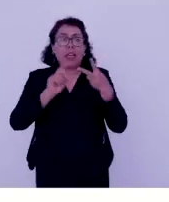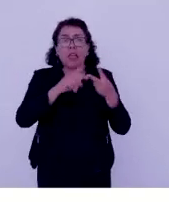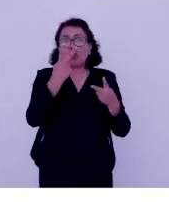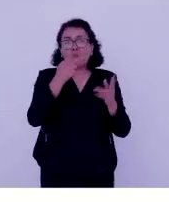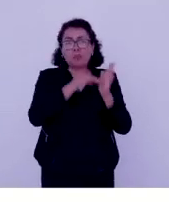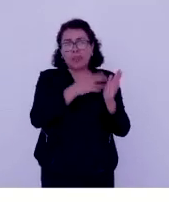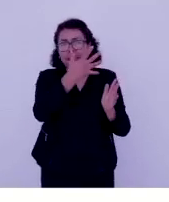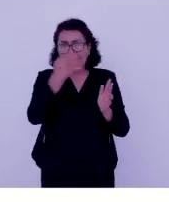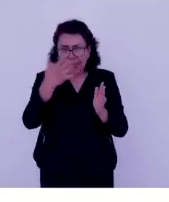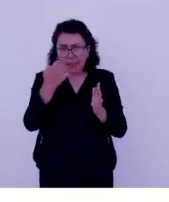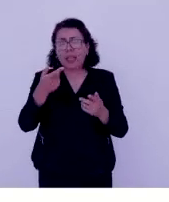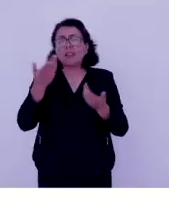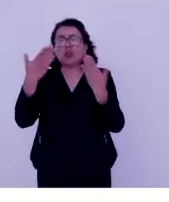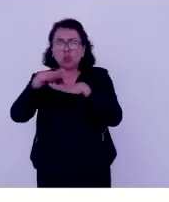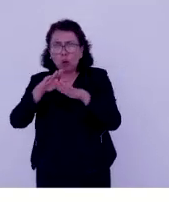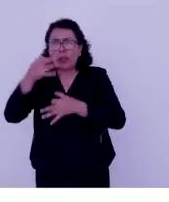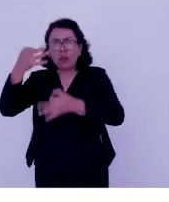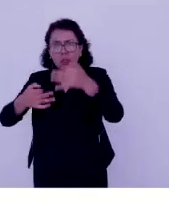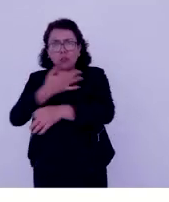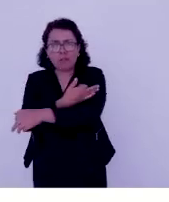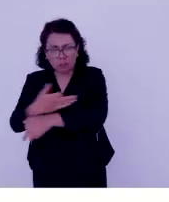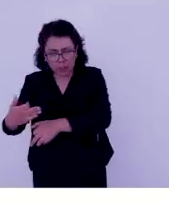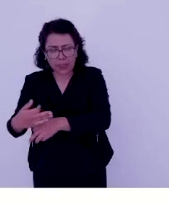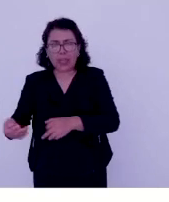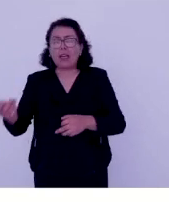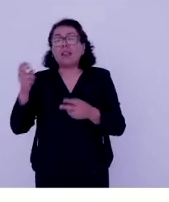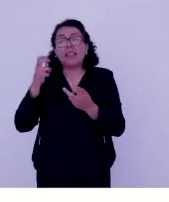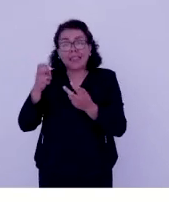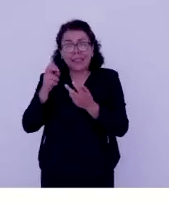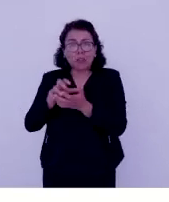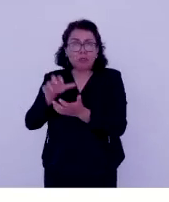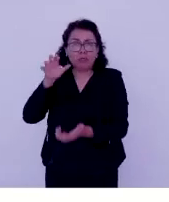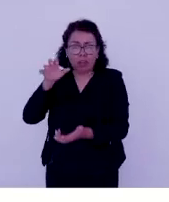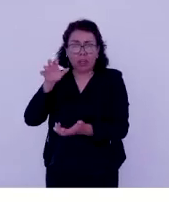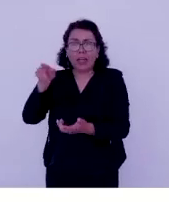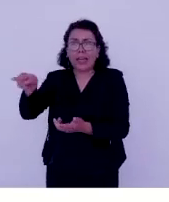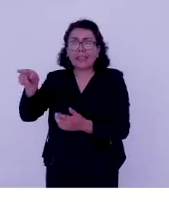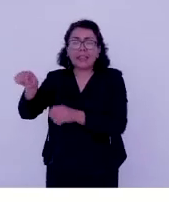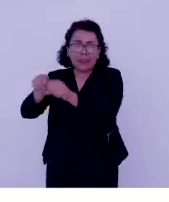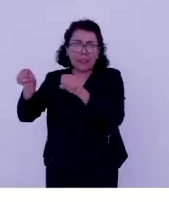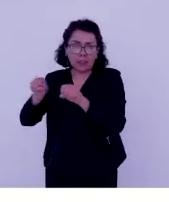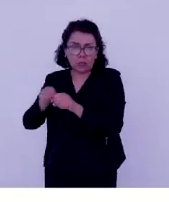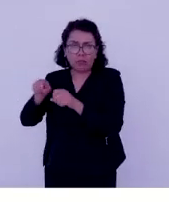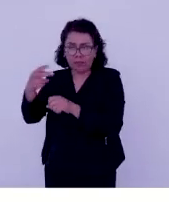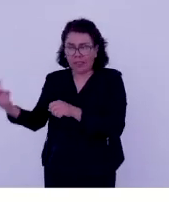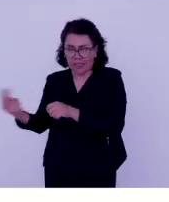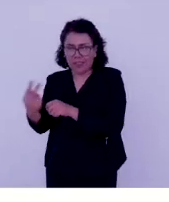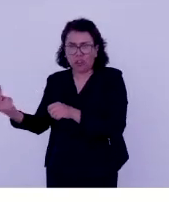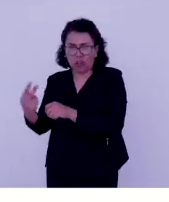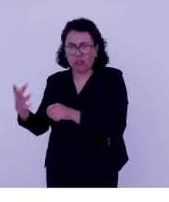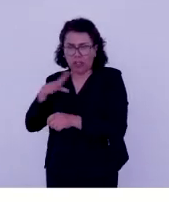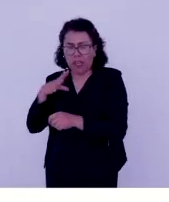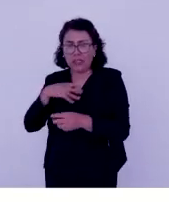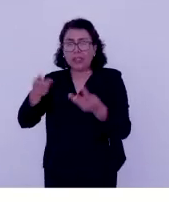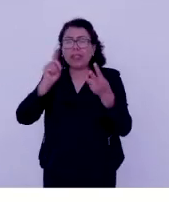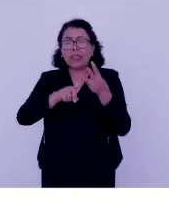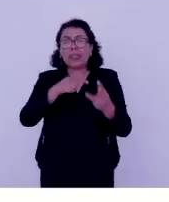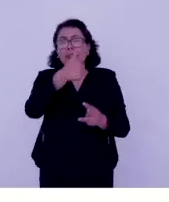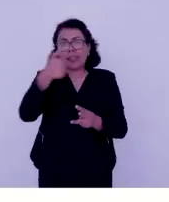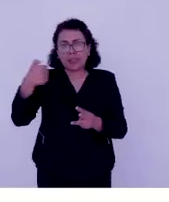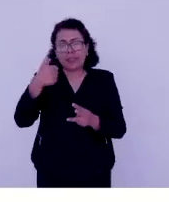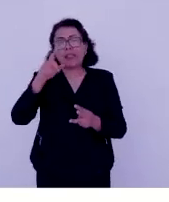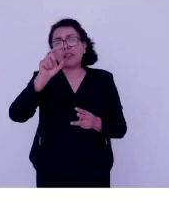2537 son en materia familiar que es conocida en un mayor porcentaje por la sala familiar y la auxilia en las dos salas civiles y